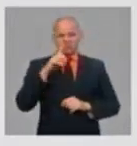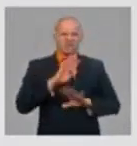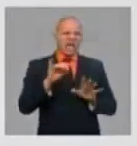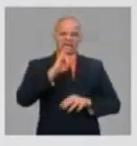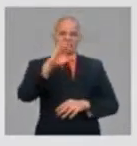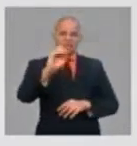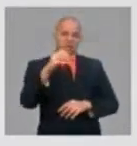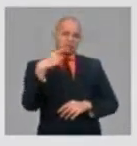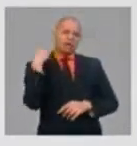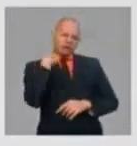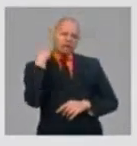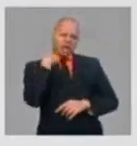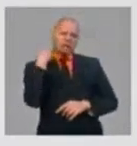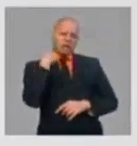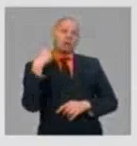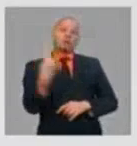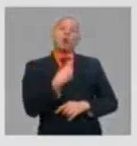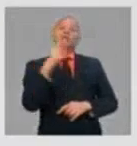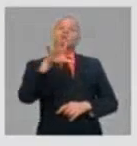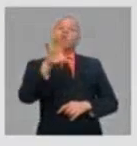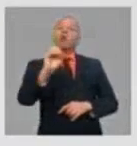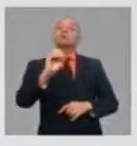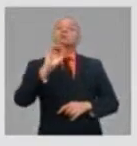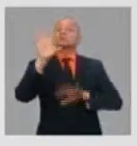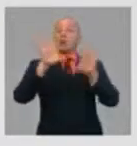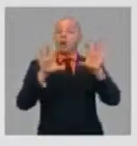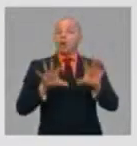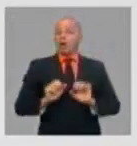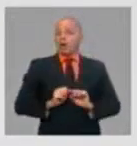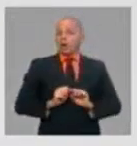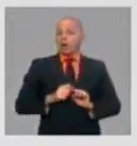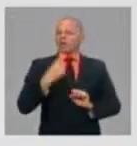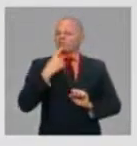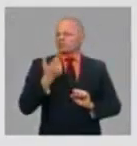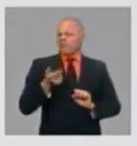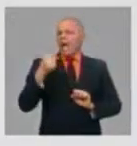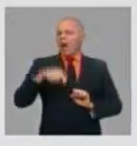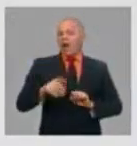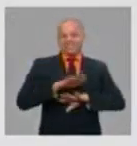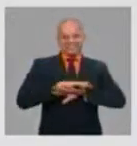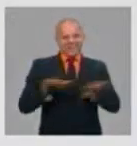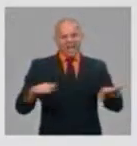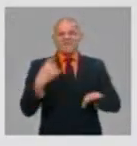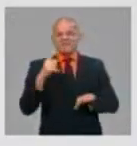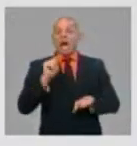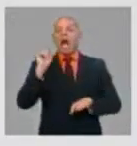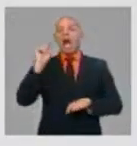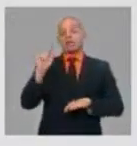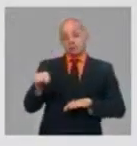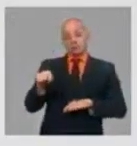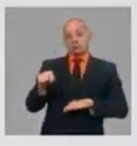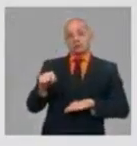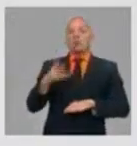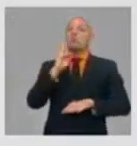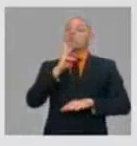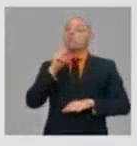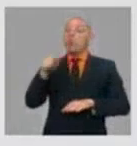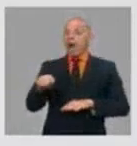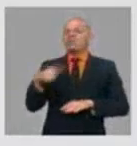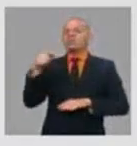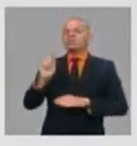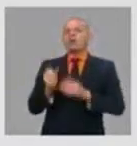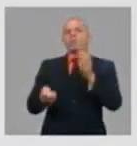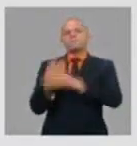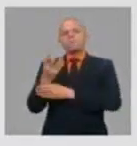con solamente 50 estados. Y ahí es donde dice que el Distrito de Columbia debe ser un estado, Puerto Rico